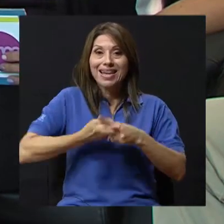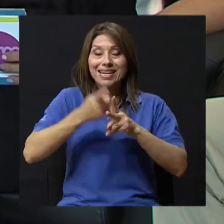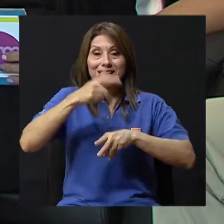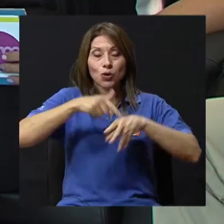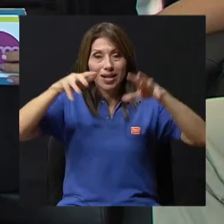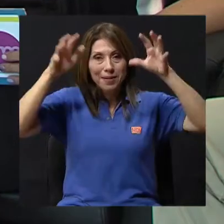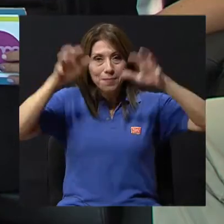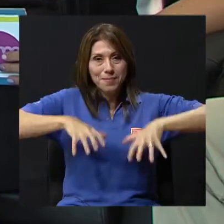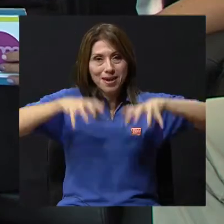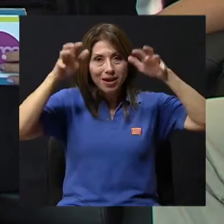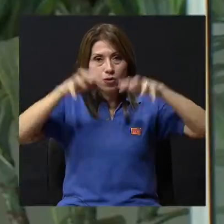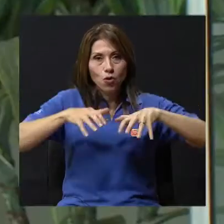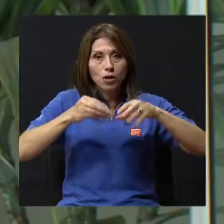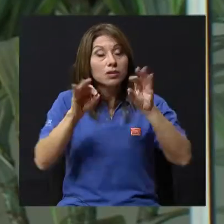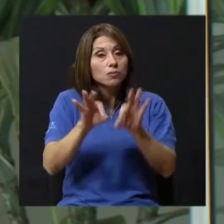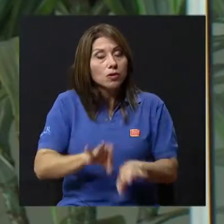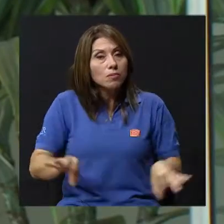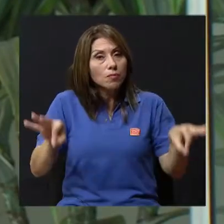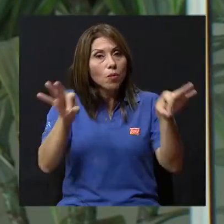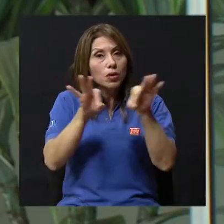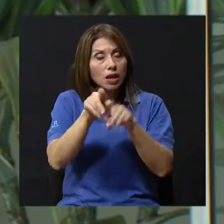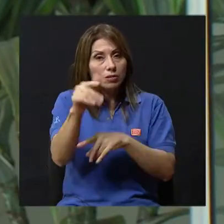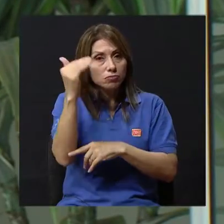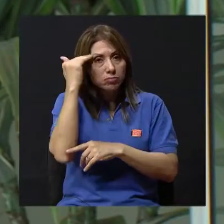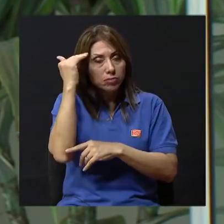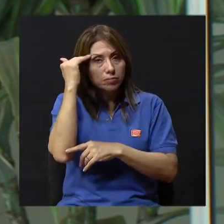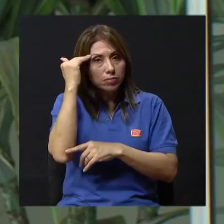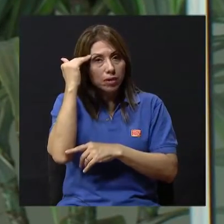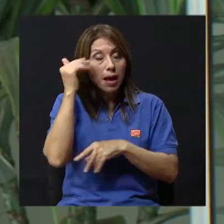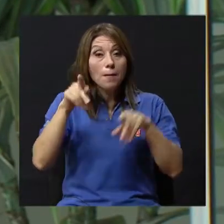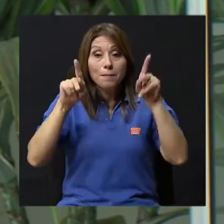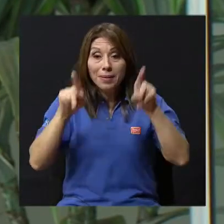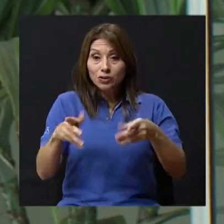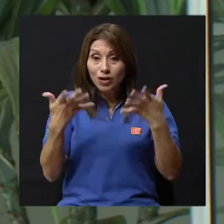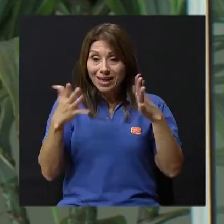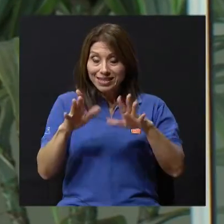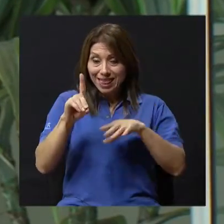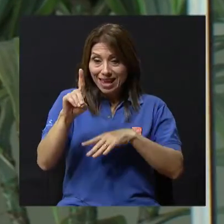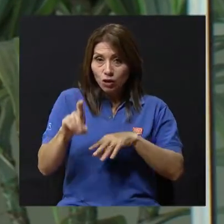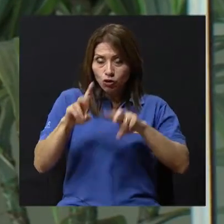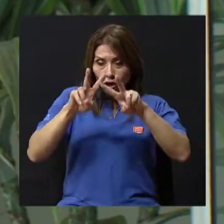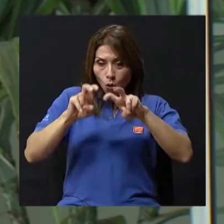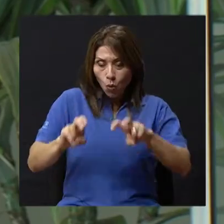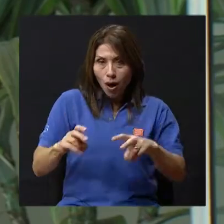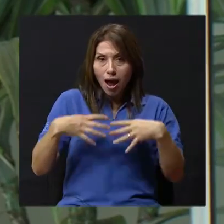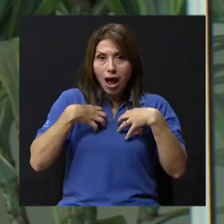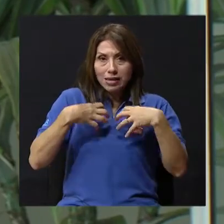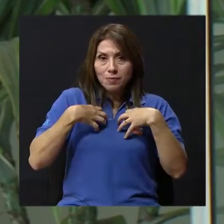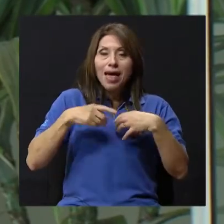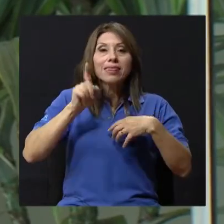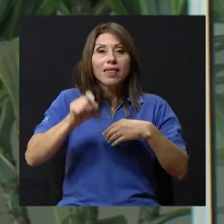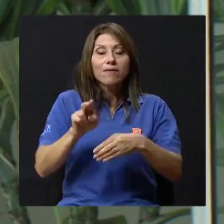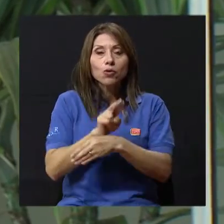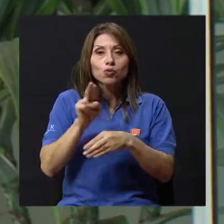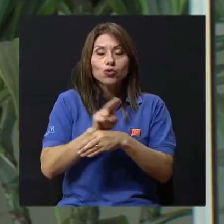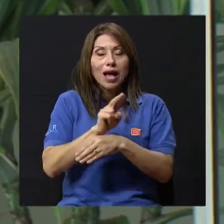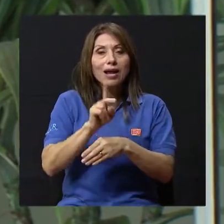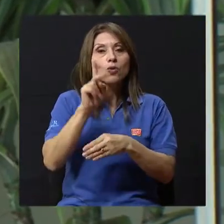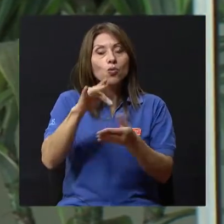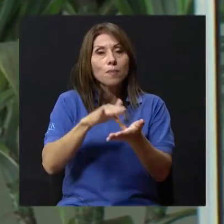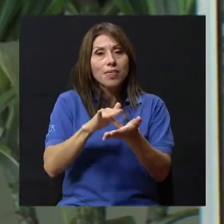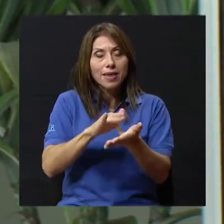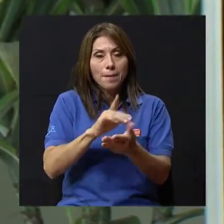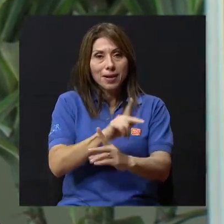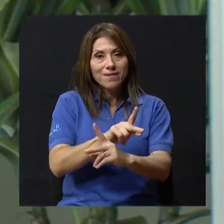sido diagnosticada como asma debe de una vez utilizar un tratamiento preventivo para que no se vaya a afectar ahora. Y el